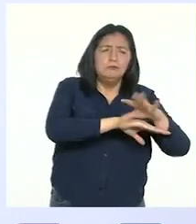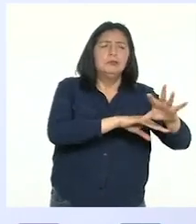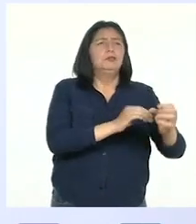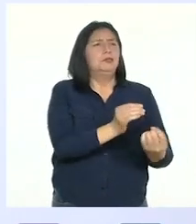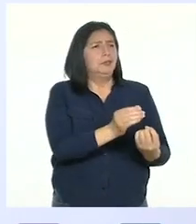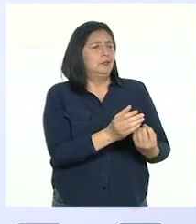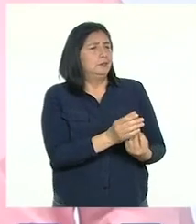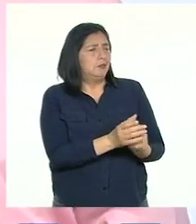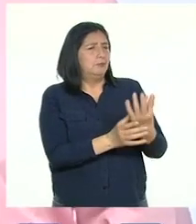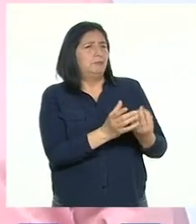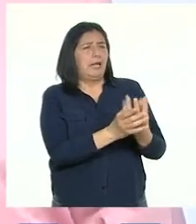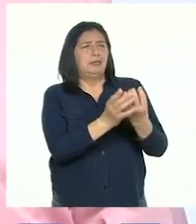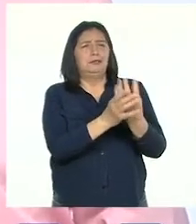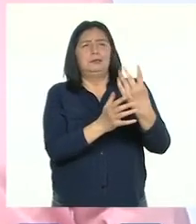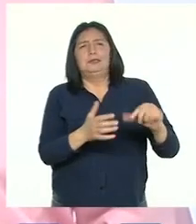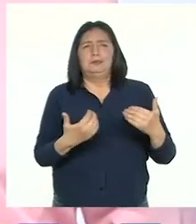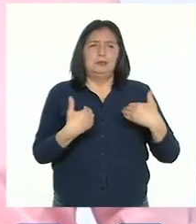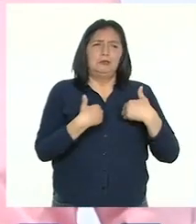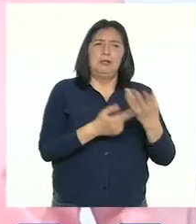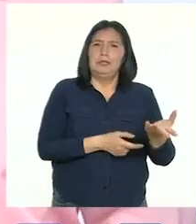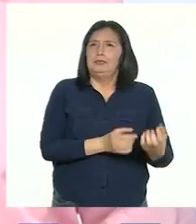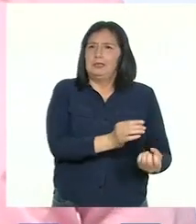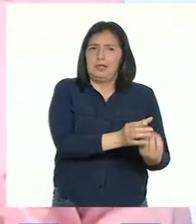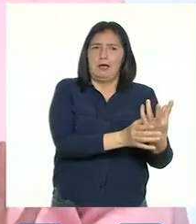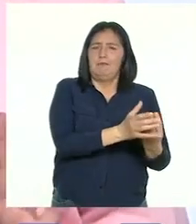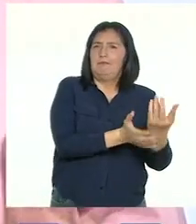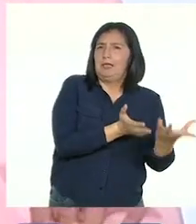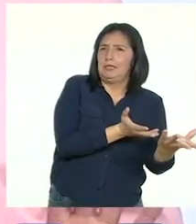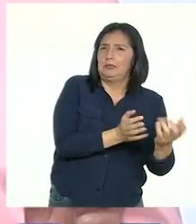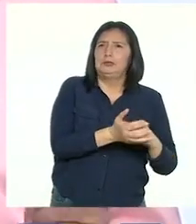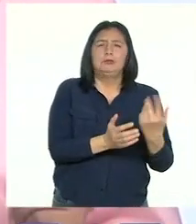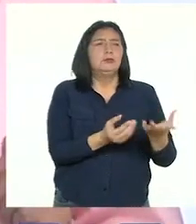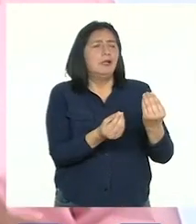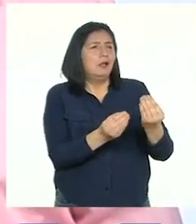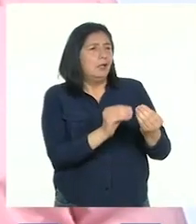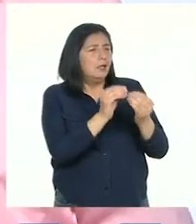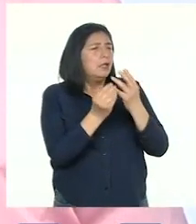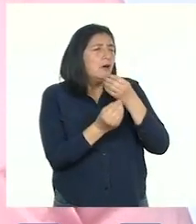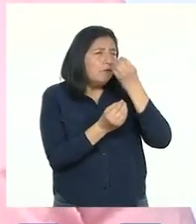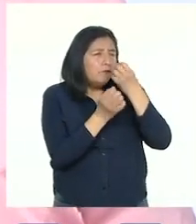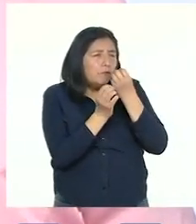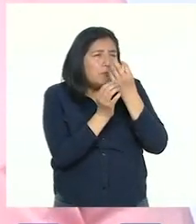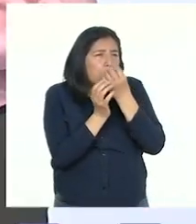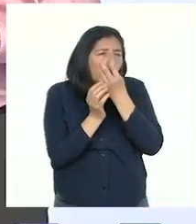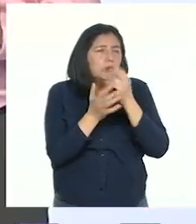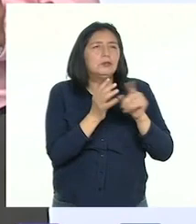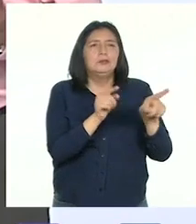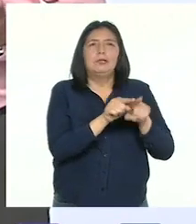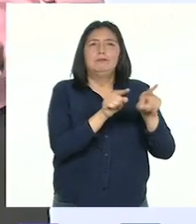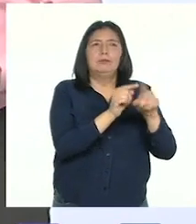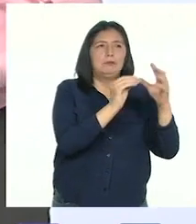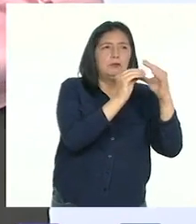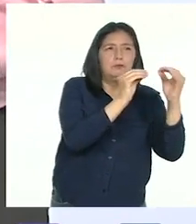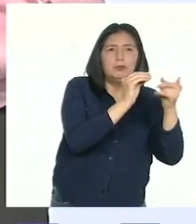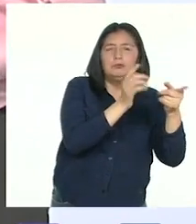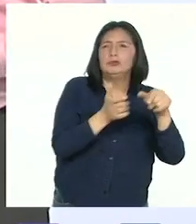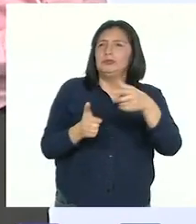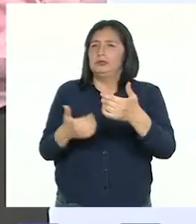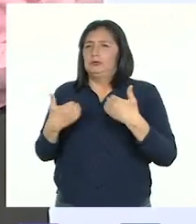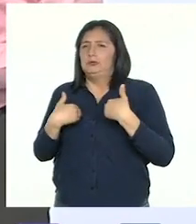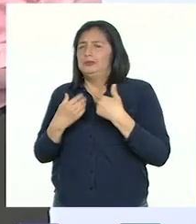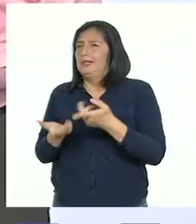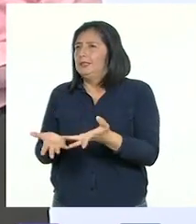plantas y en los animales. En las plantas definen su floración y la formación de frutos. Y en los